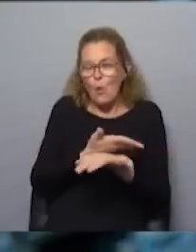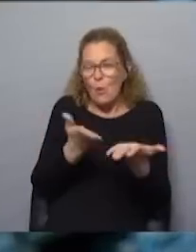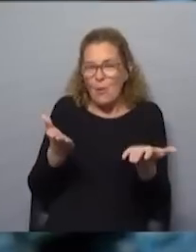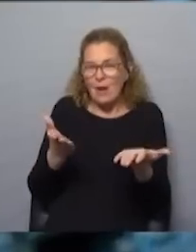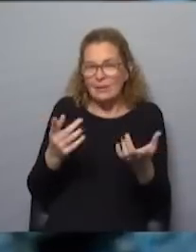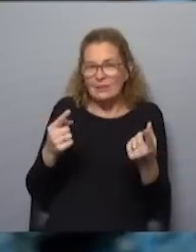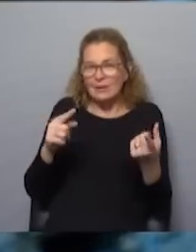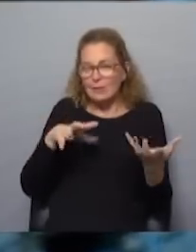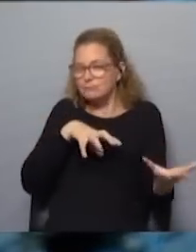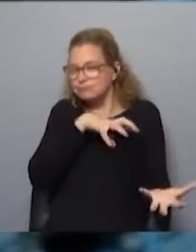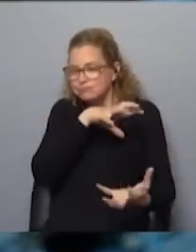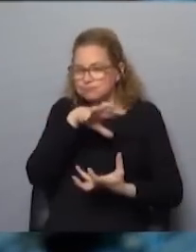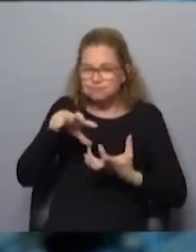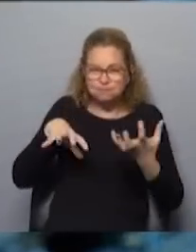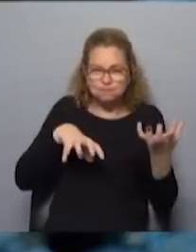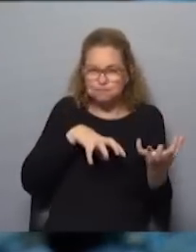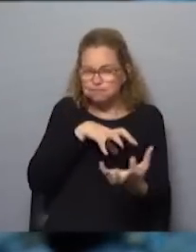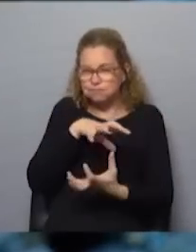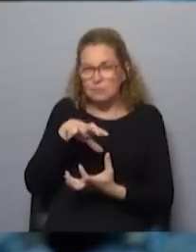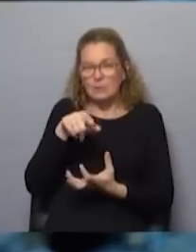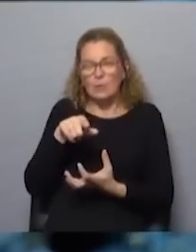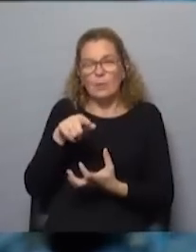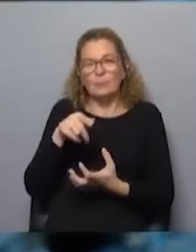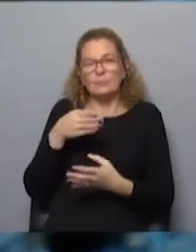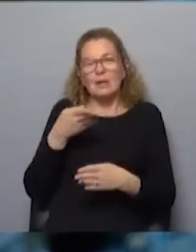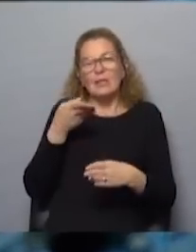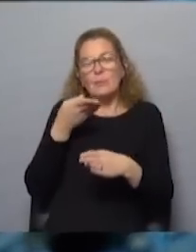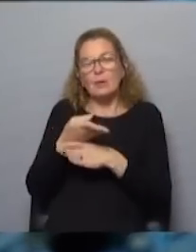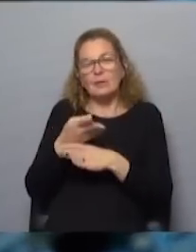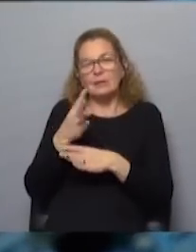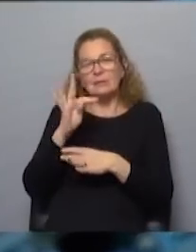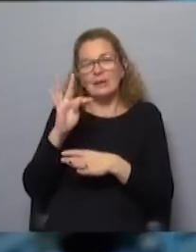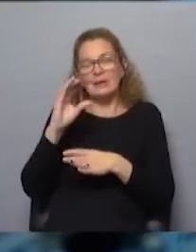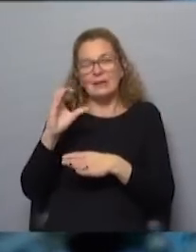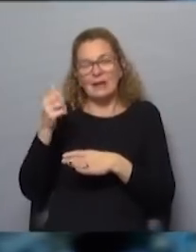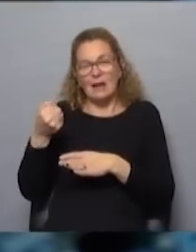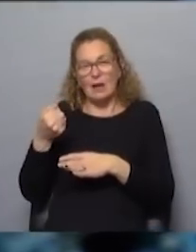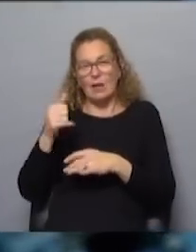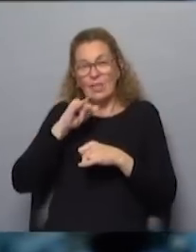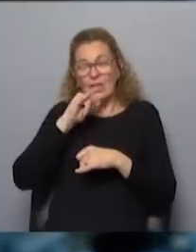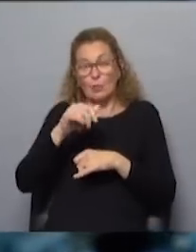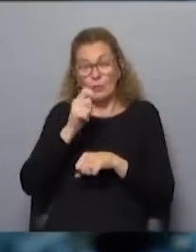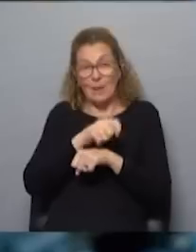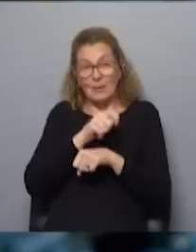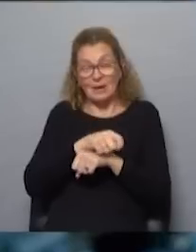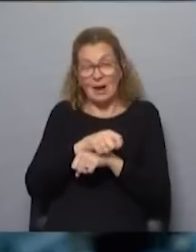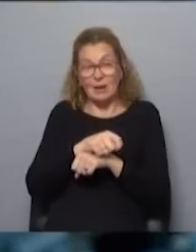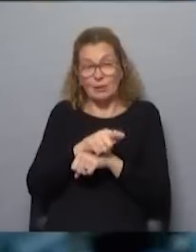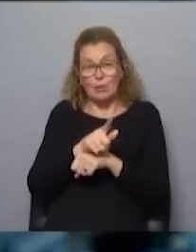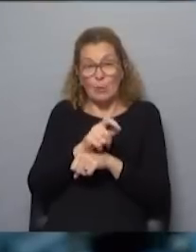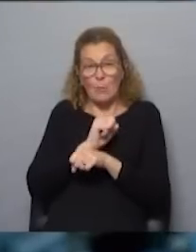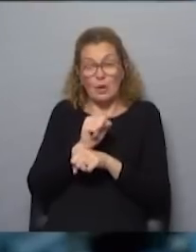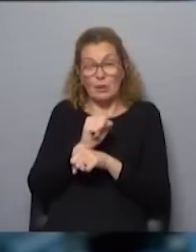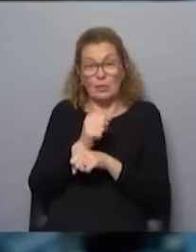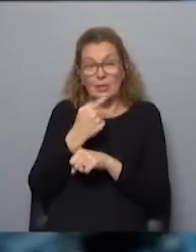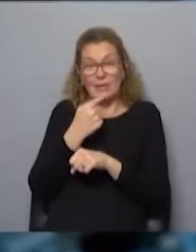controversia y de conflictos tenemos la demanda del ts a una denuncia penal sobre la cual no me puedo despedir porque no